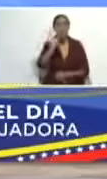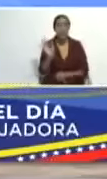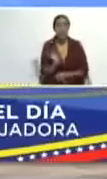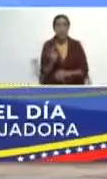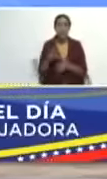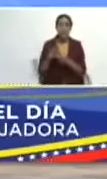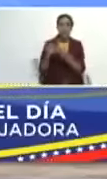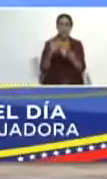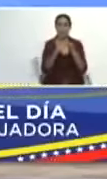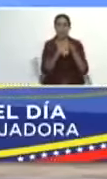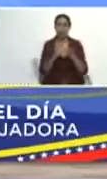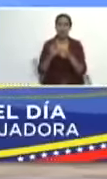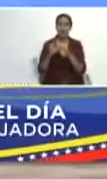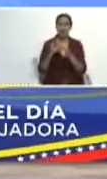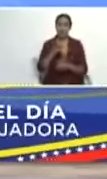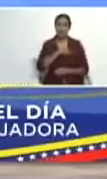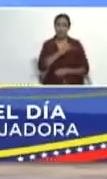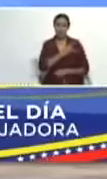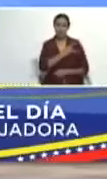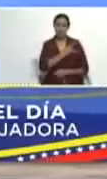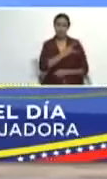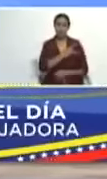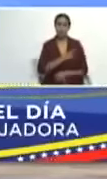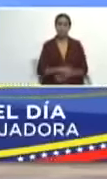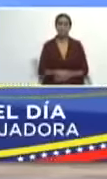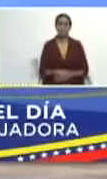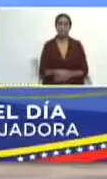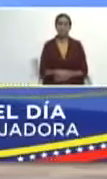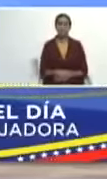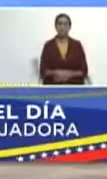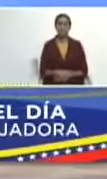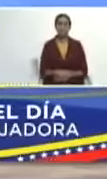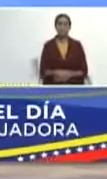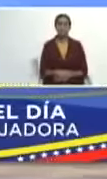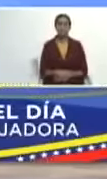Unitaria Universitaria. Ah,